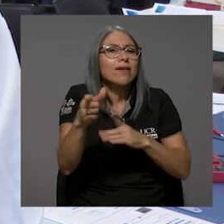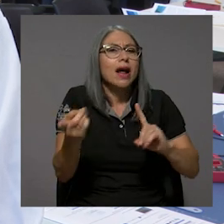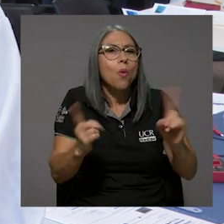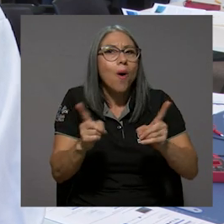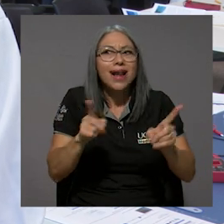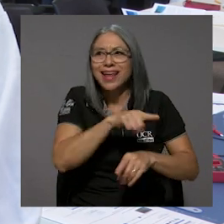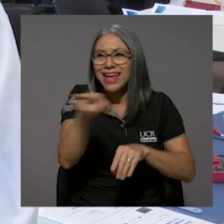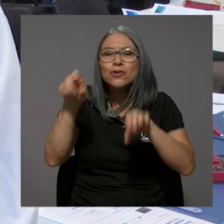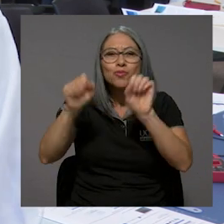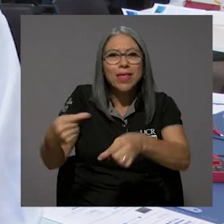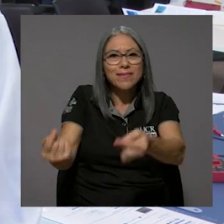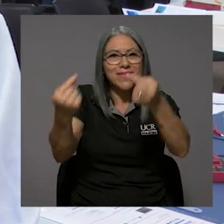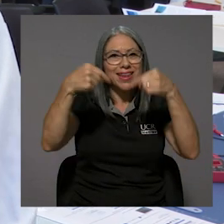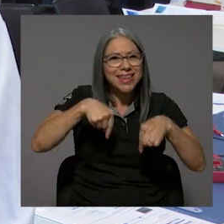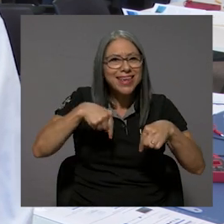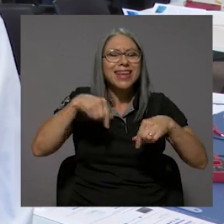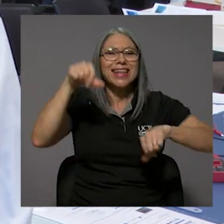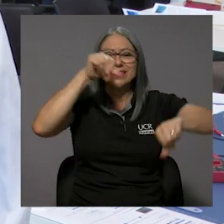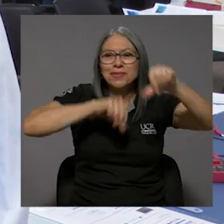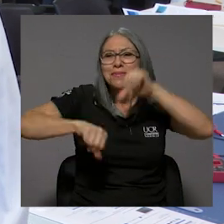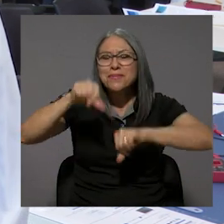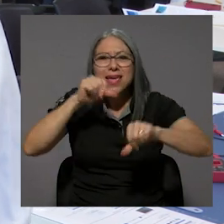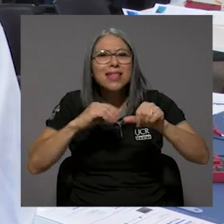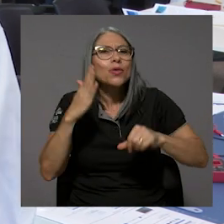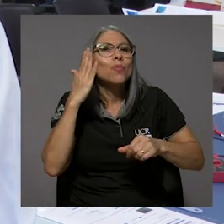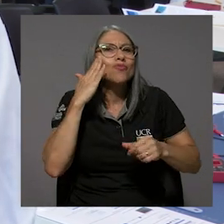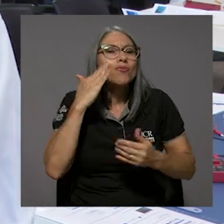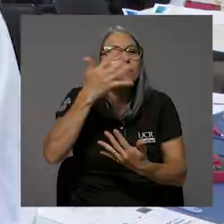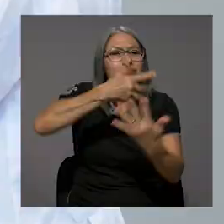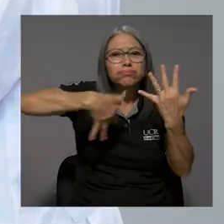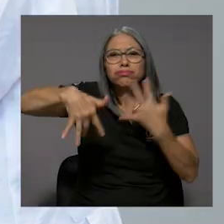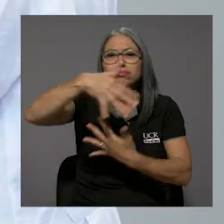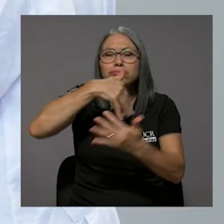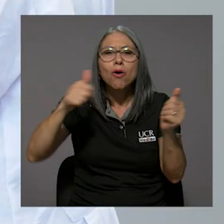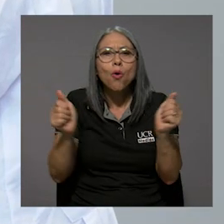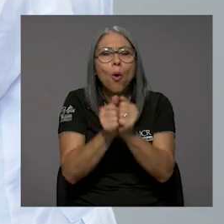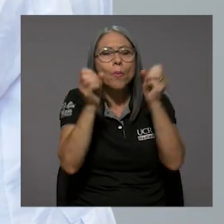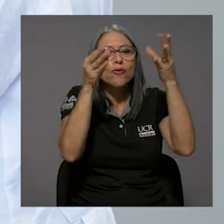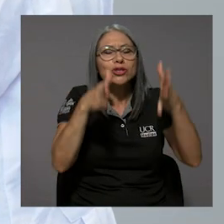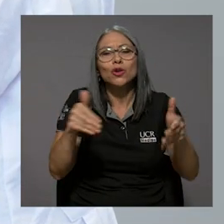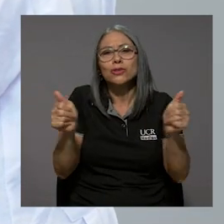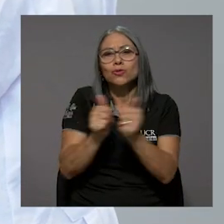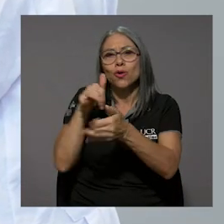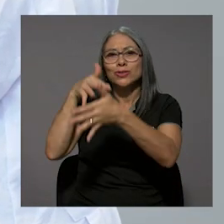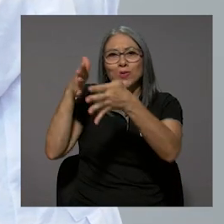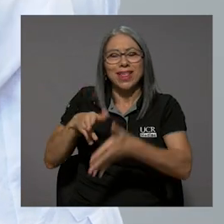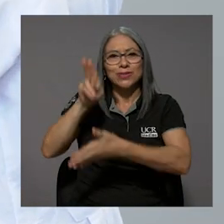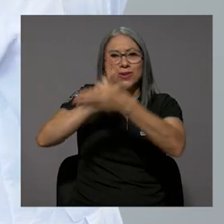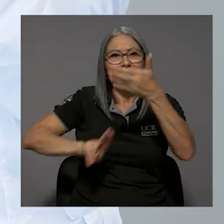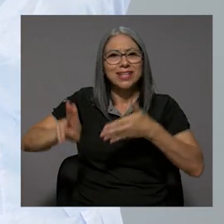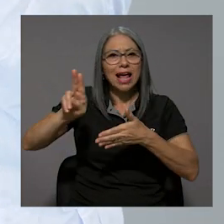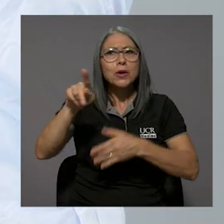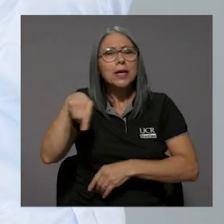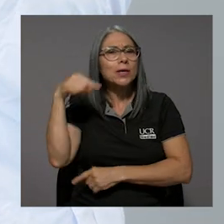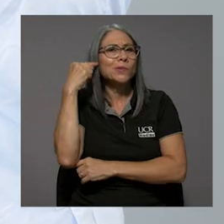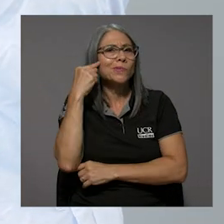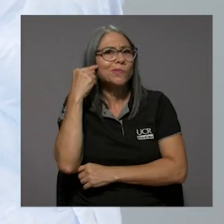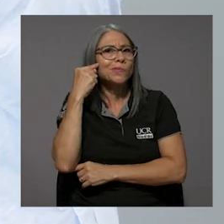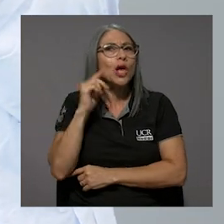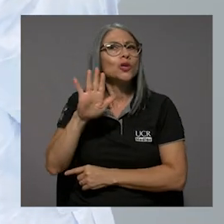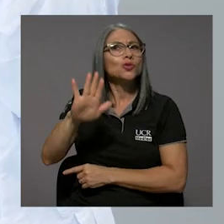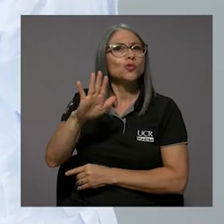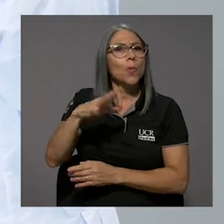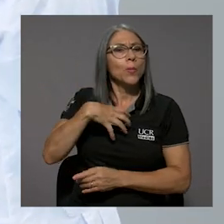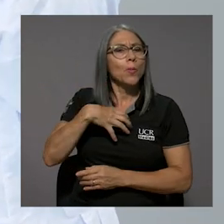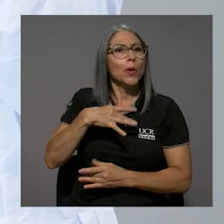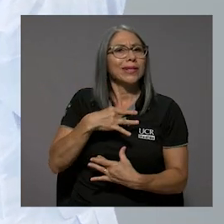universidad y de hacer un experimento y de compartir con profesores y con estudiantes universitarios y también un poco reflexionar sobre sus propias